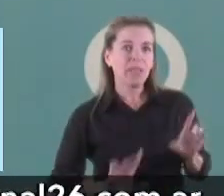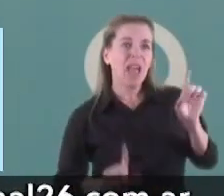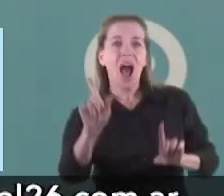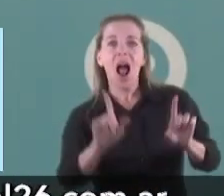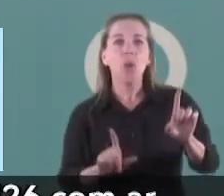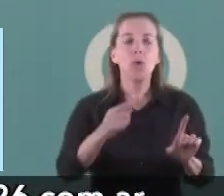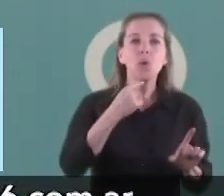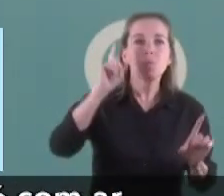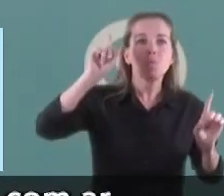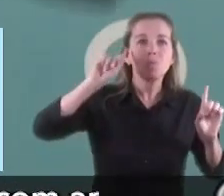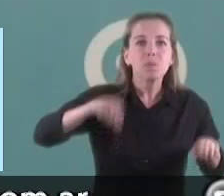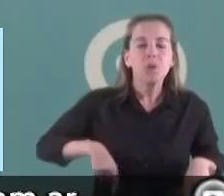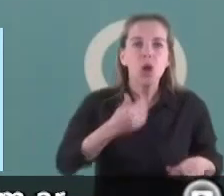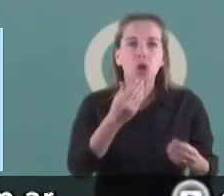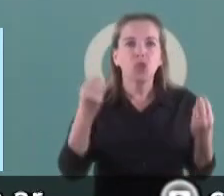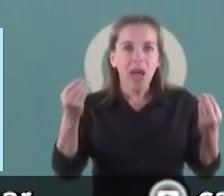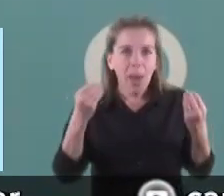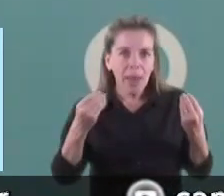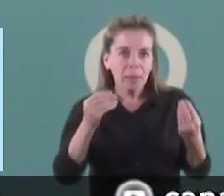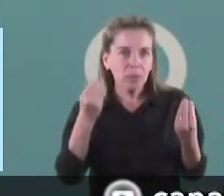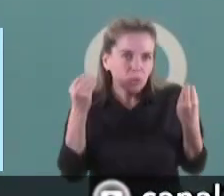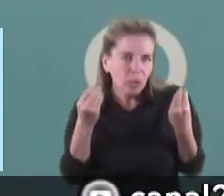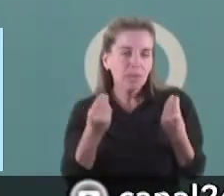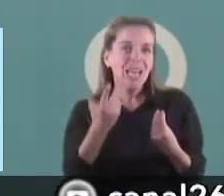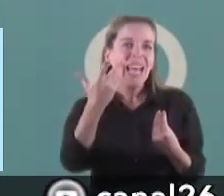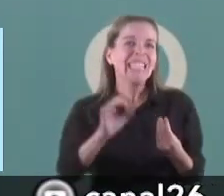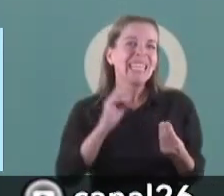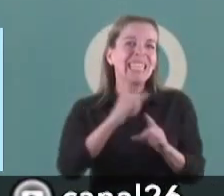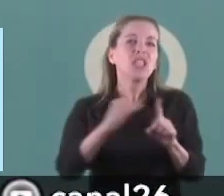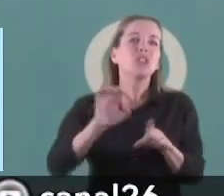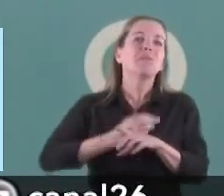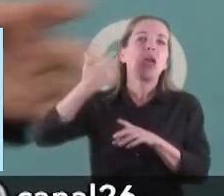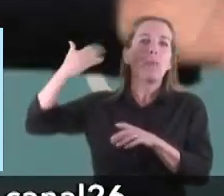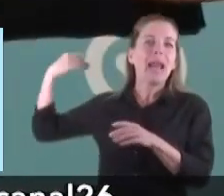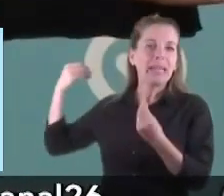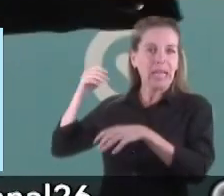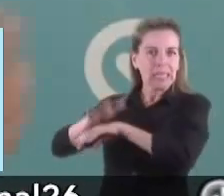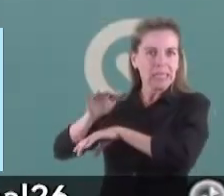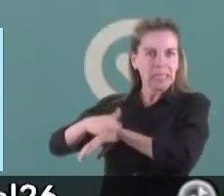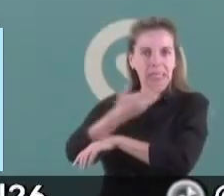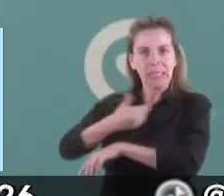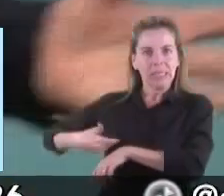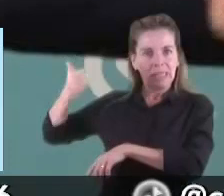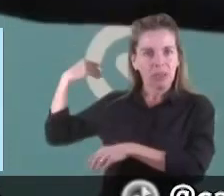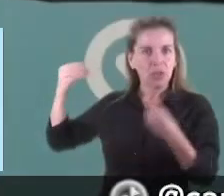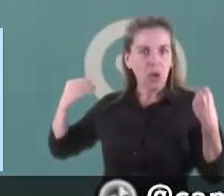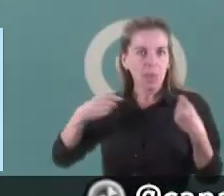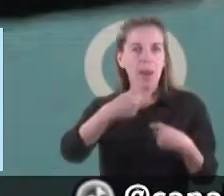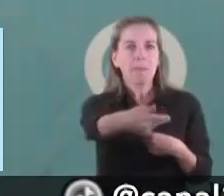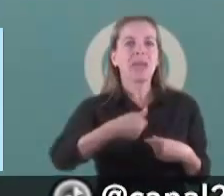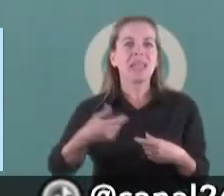repollo tuvieron que gobernando hace tres años y medio atrás Entonces cuando me hablan de que van a bajar la inflación